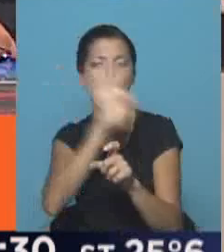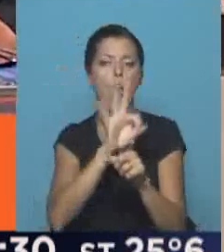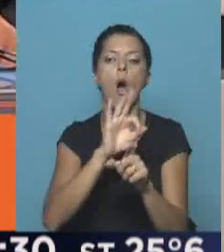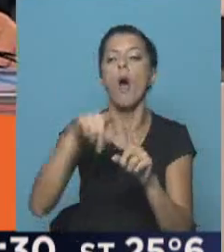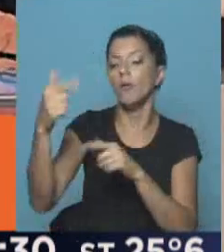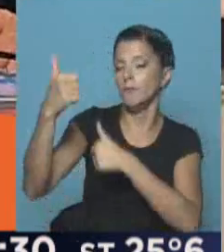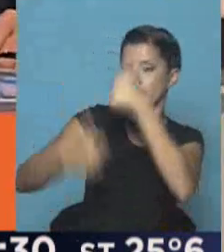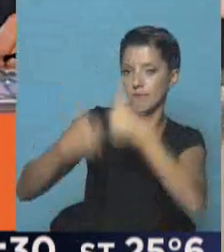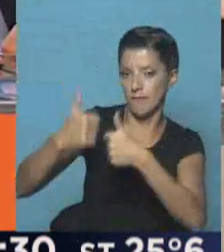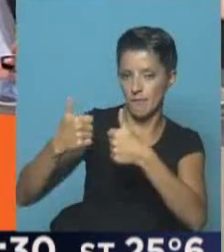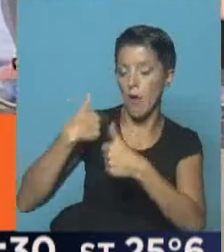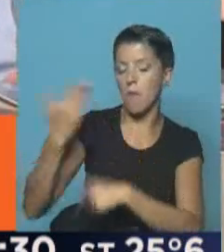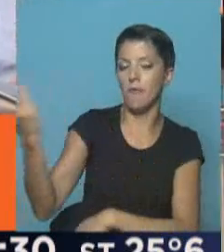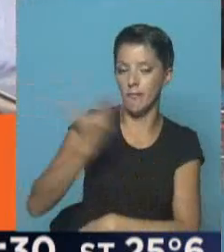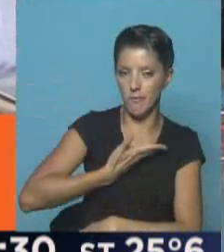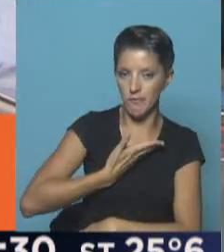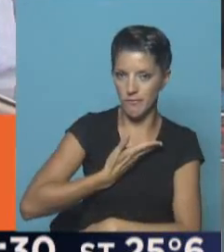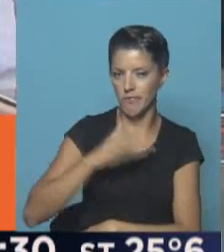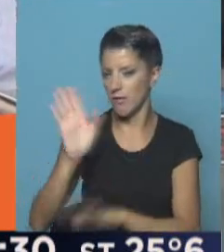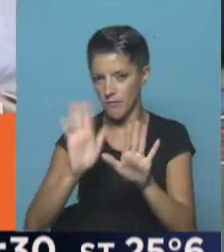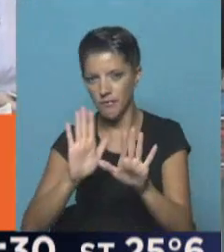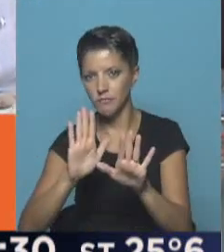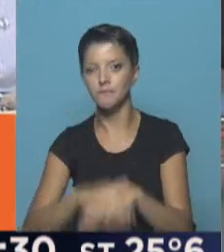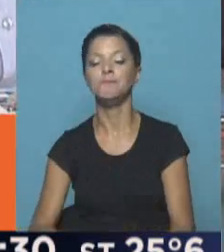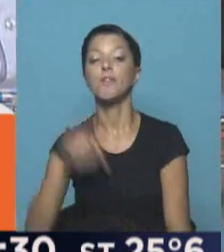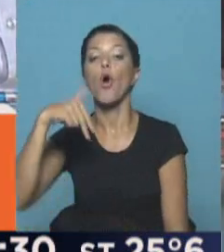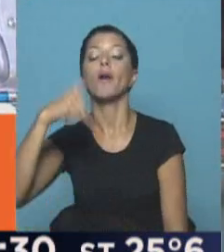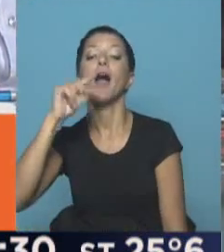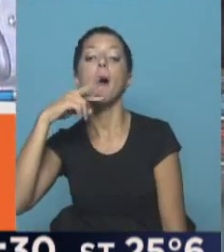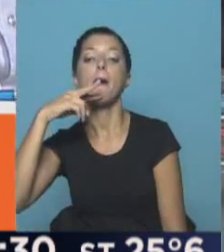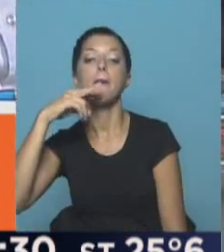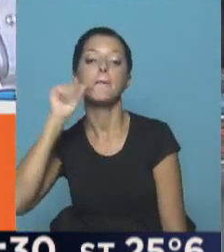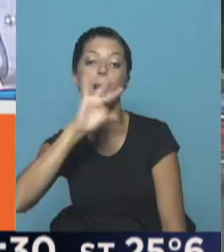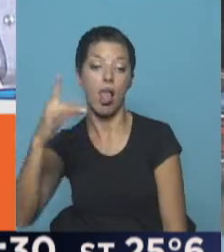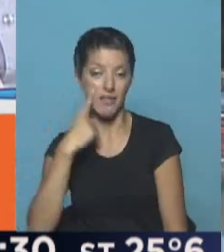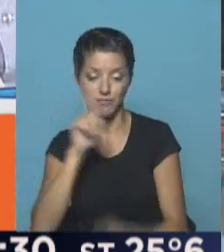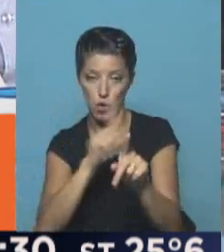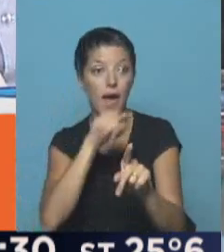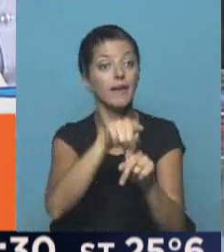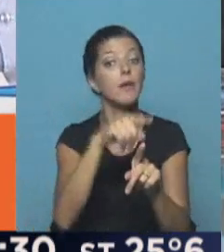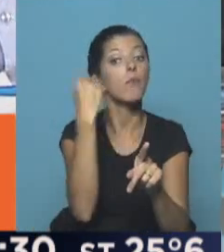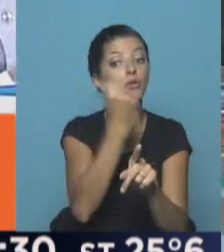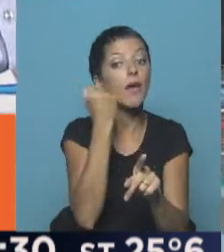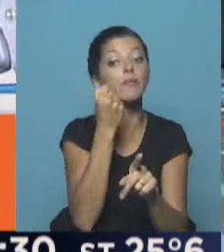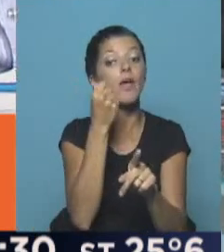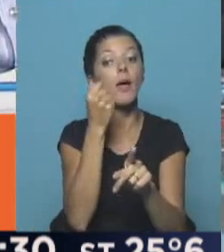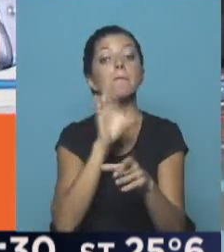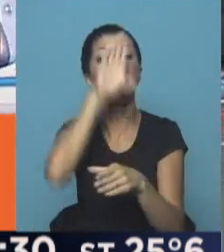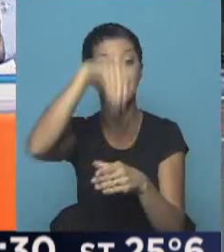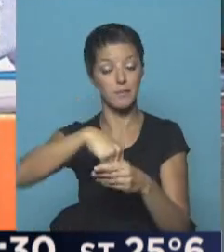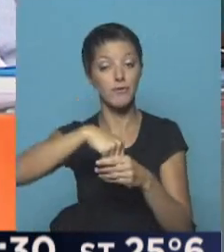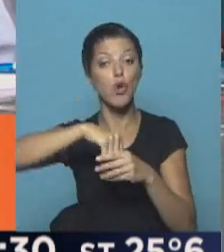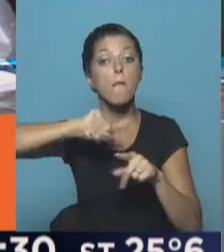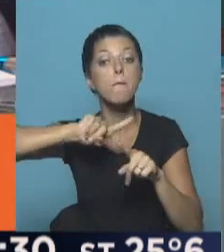algunos líderes emergentes como Navalny, sino que haya un alto grado de participación política, porque el alto grado de